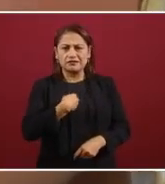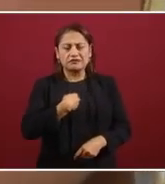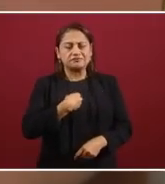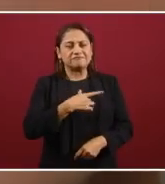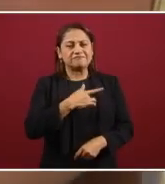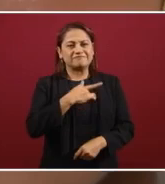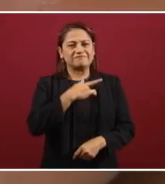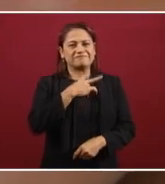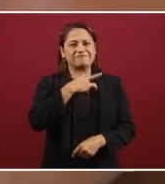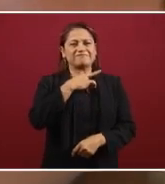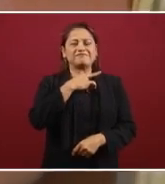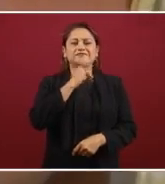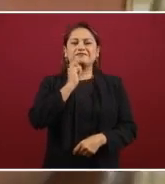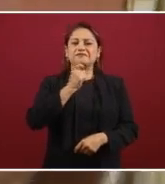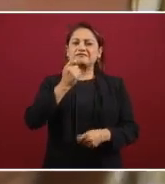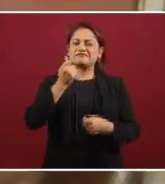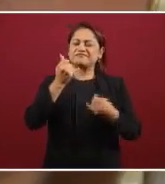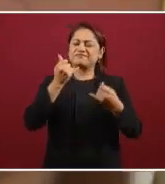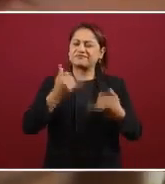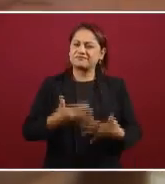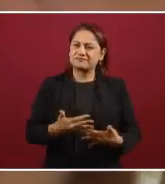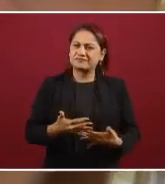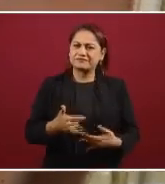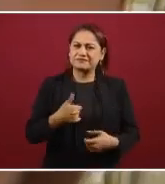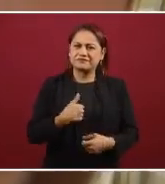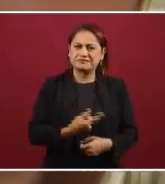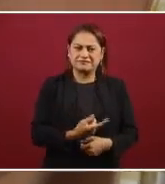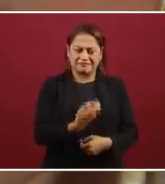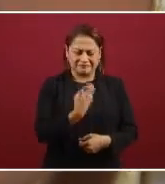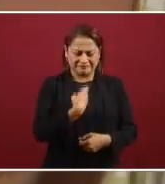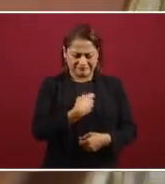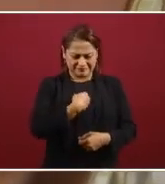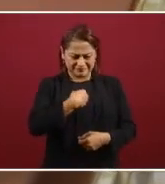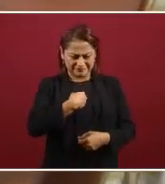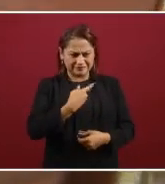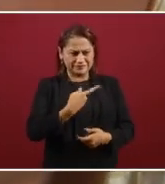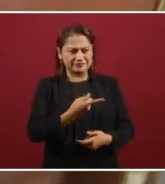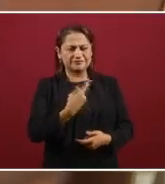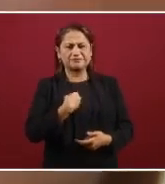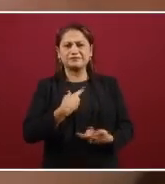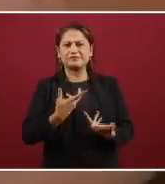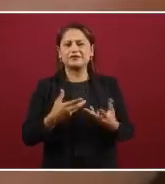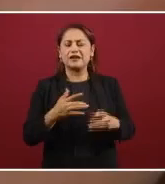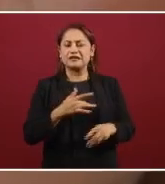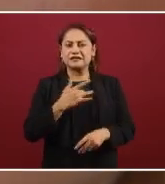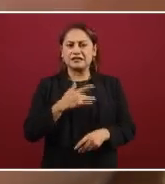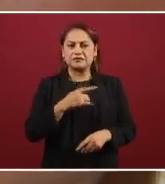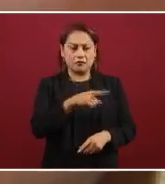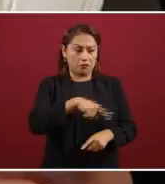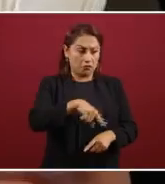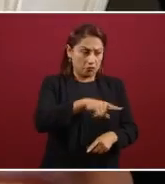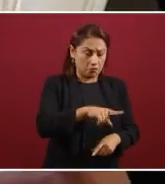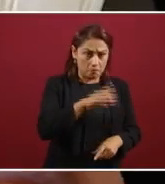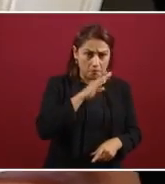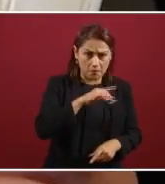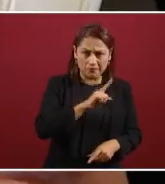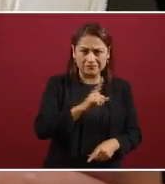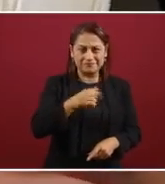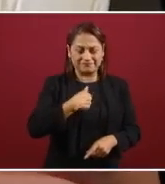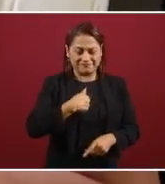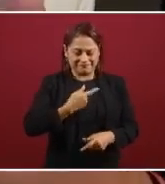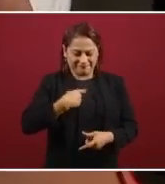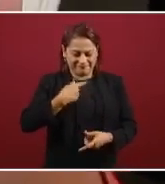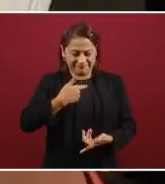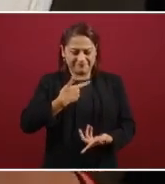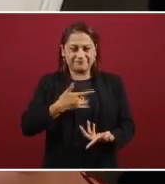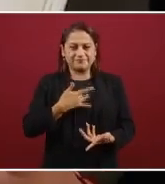o todo el peso lo tiene la persona que es violentada, no el violentador ni nada de eso. La música,